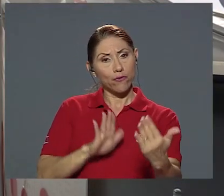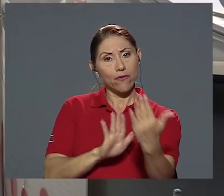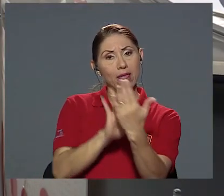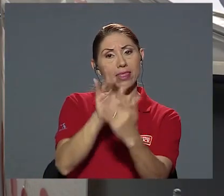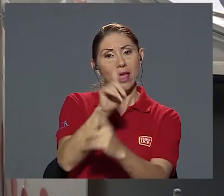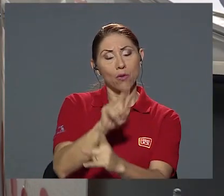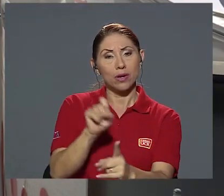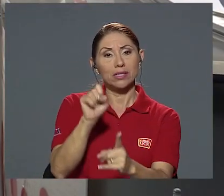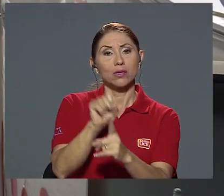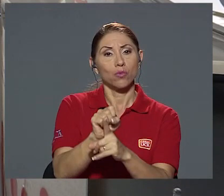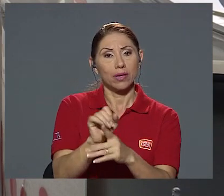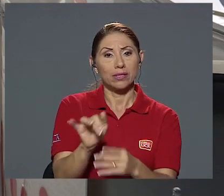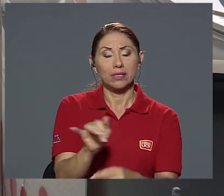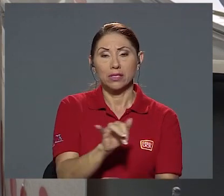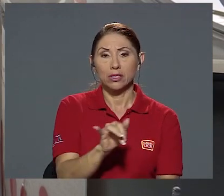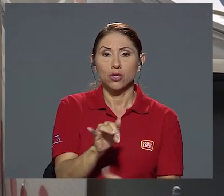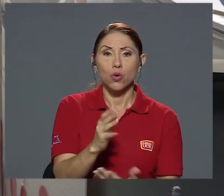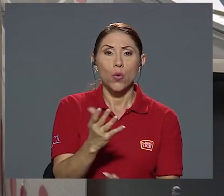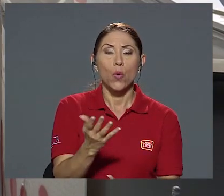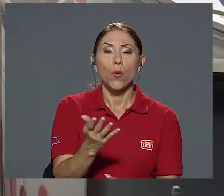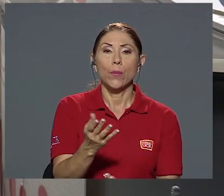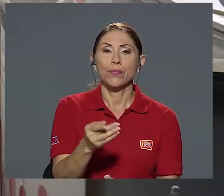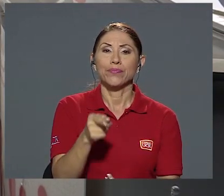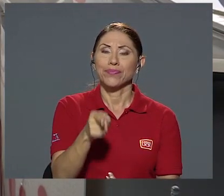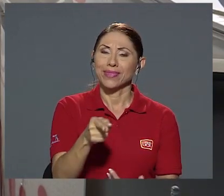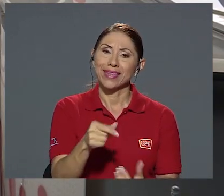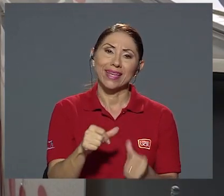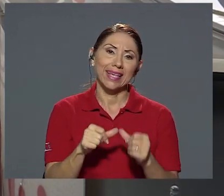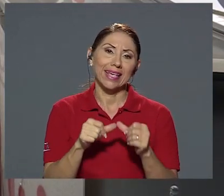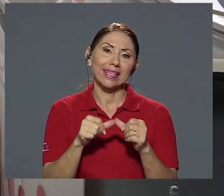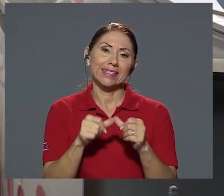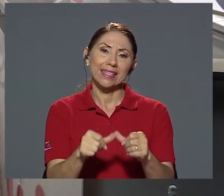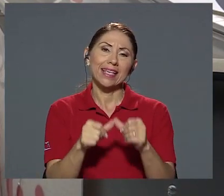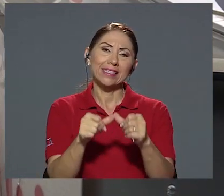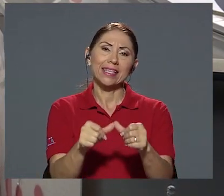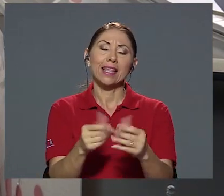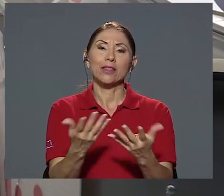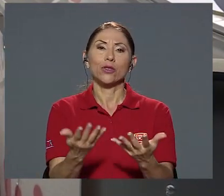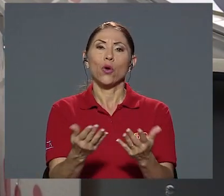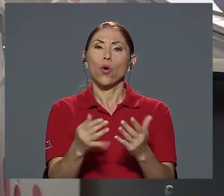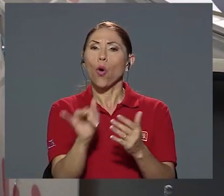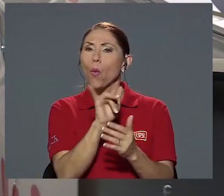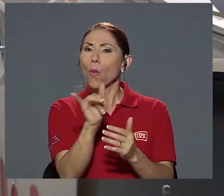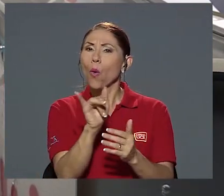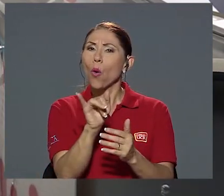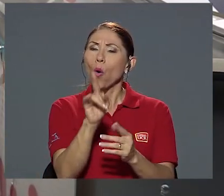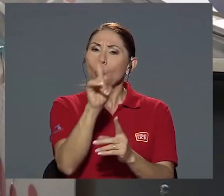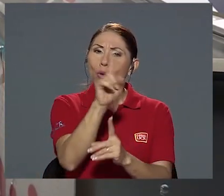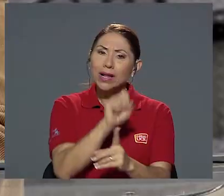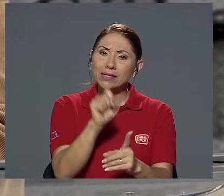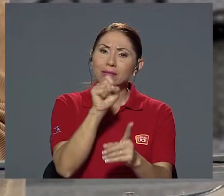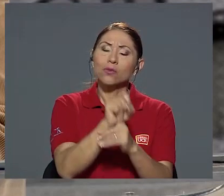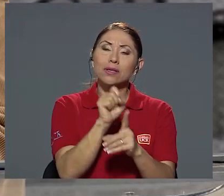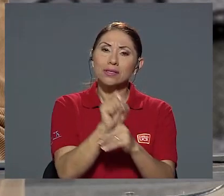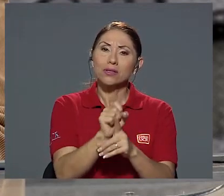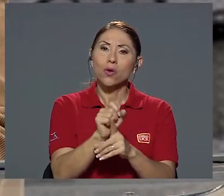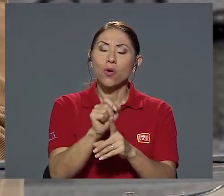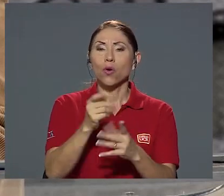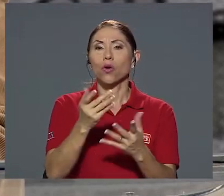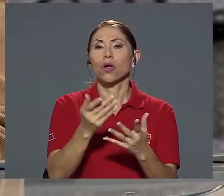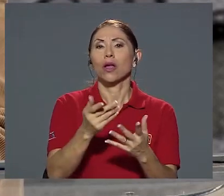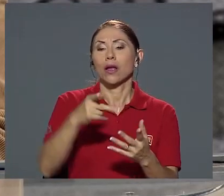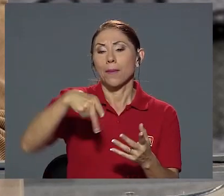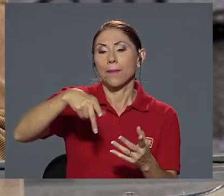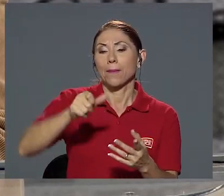al principio del programa. Me parece que sigue siendo un patrón que en muchos casos fue